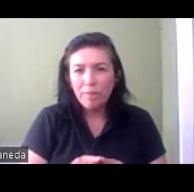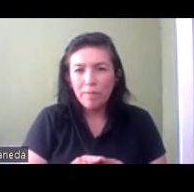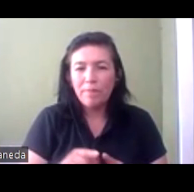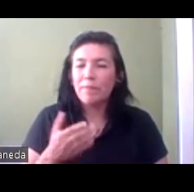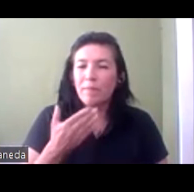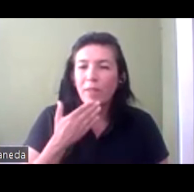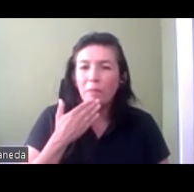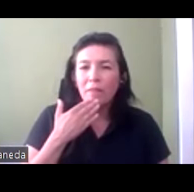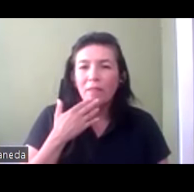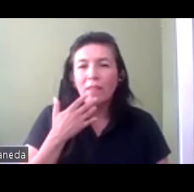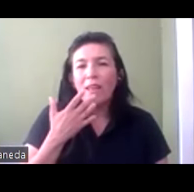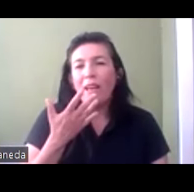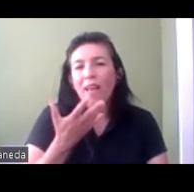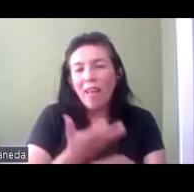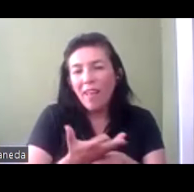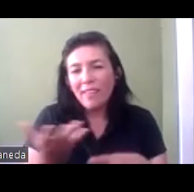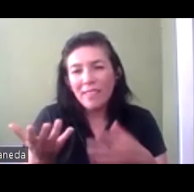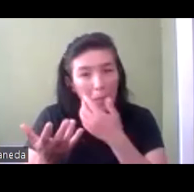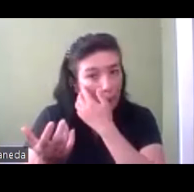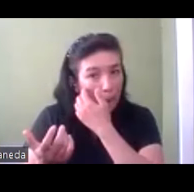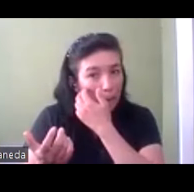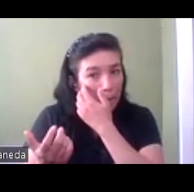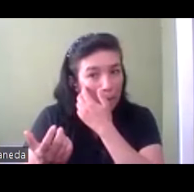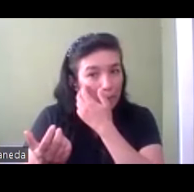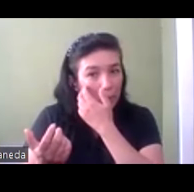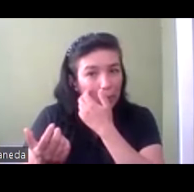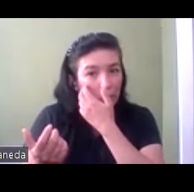También entre los patrones tenemos